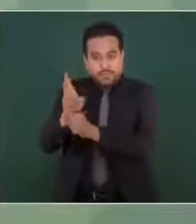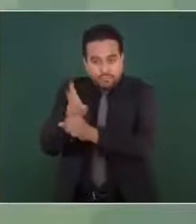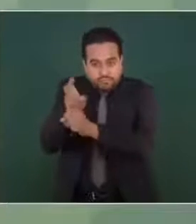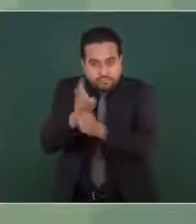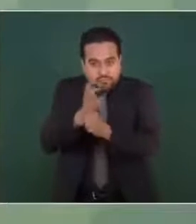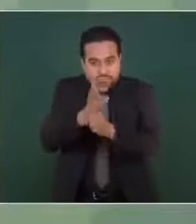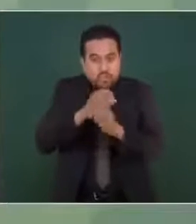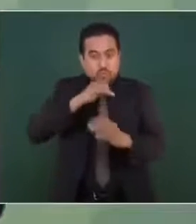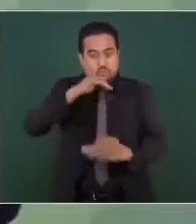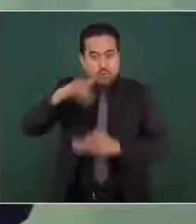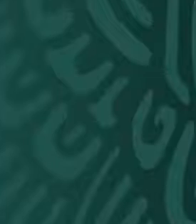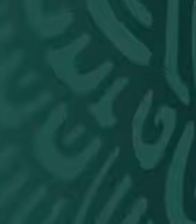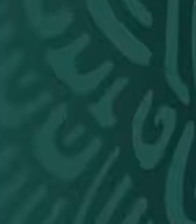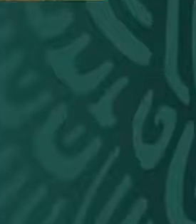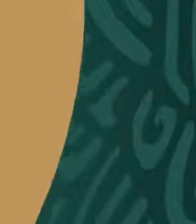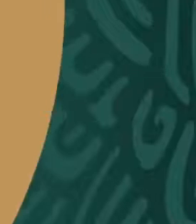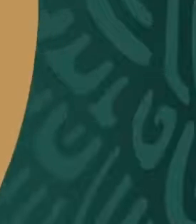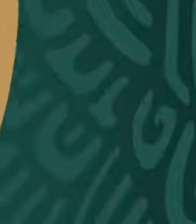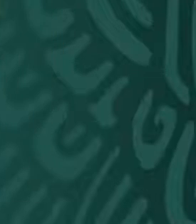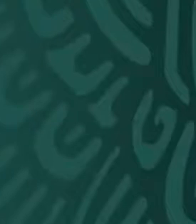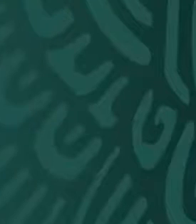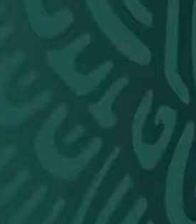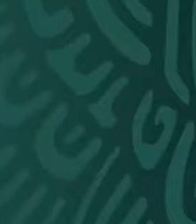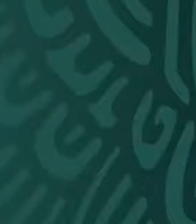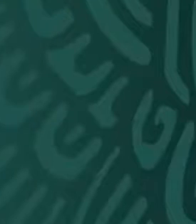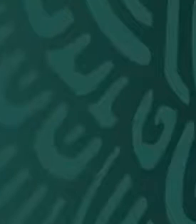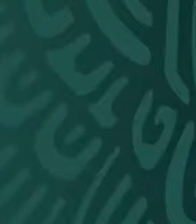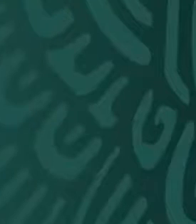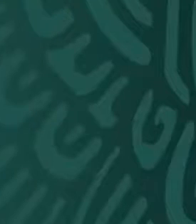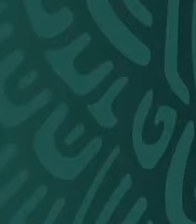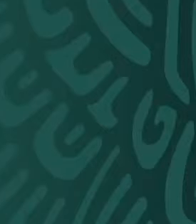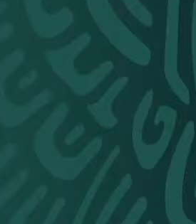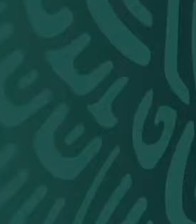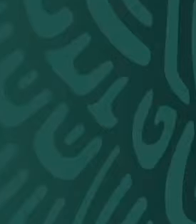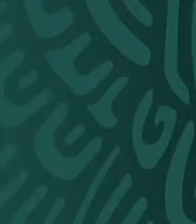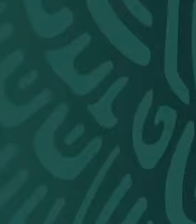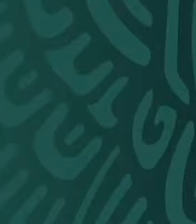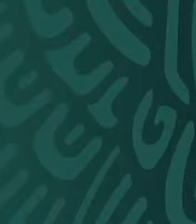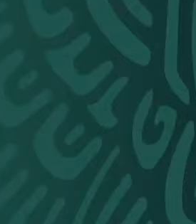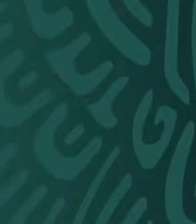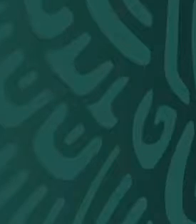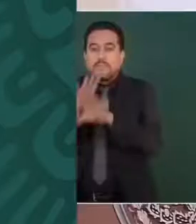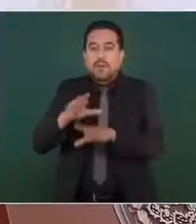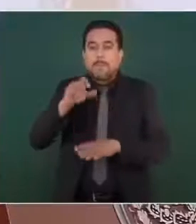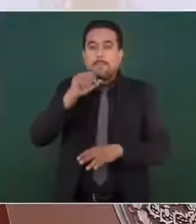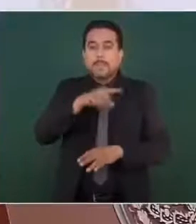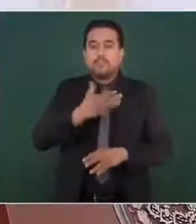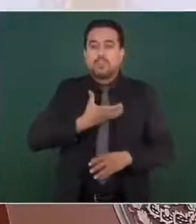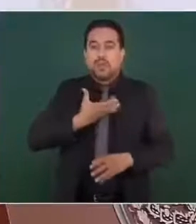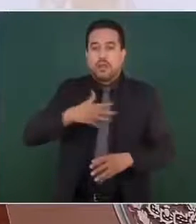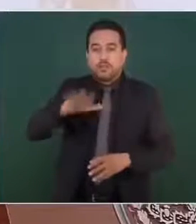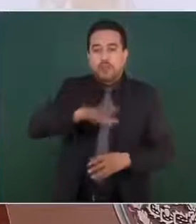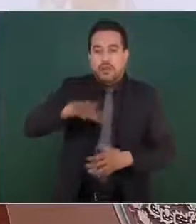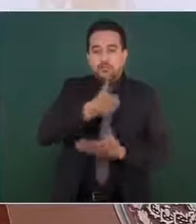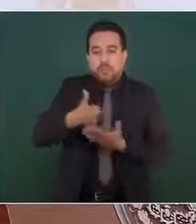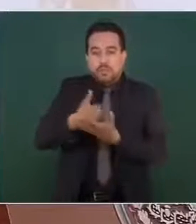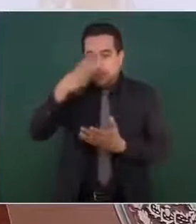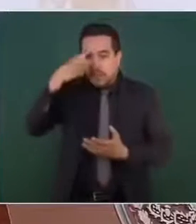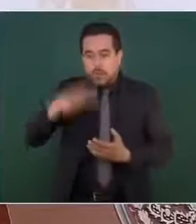todo el pueblo de México para asistir al Zócalo capitalino por su tercer año de gobierno. Aprovecho